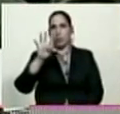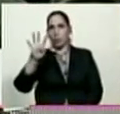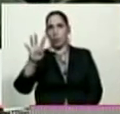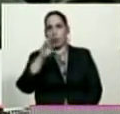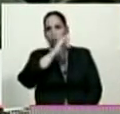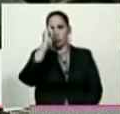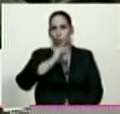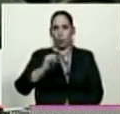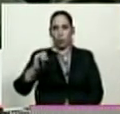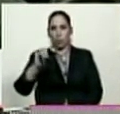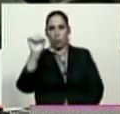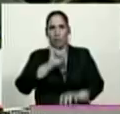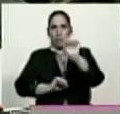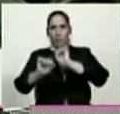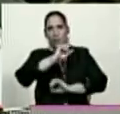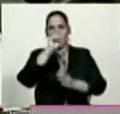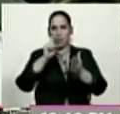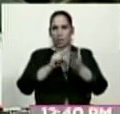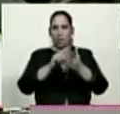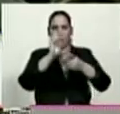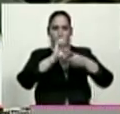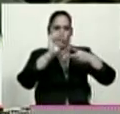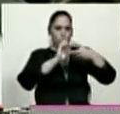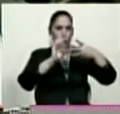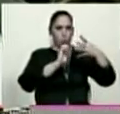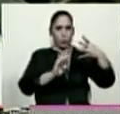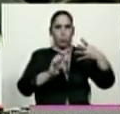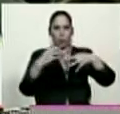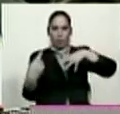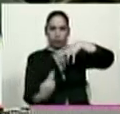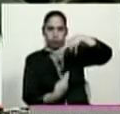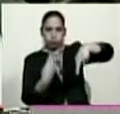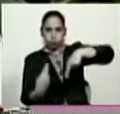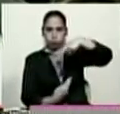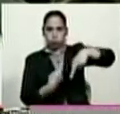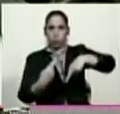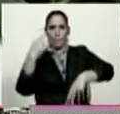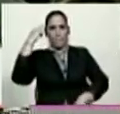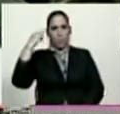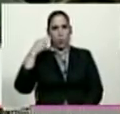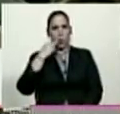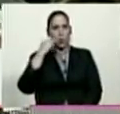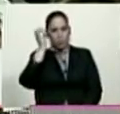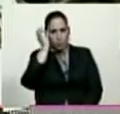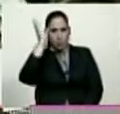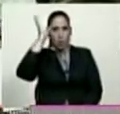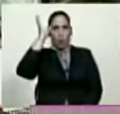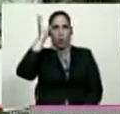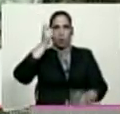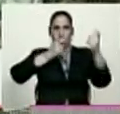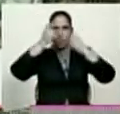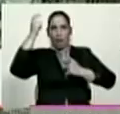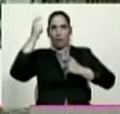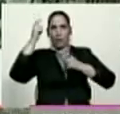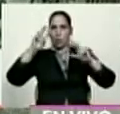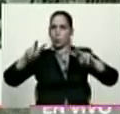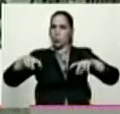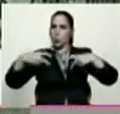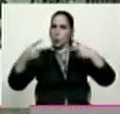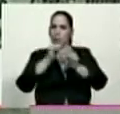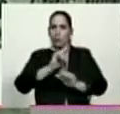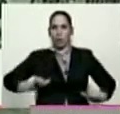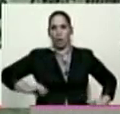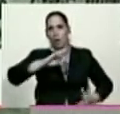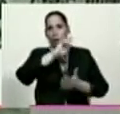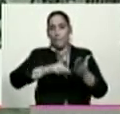de defensa integral, la estructura revolucionaria bolivariana creada por el comandante Chávez de la nueva Fuerza Armada